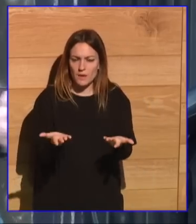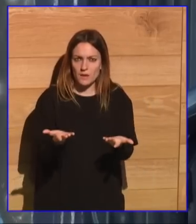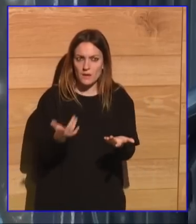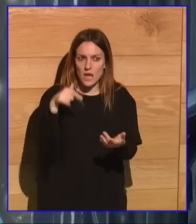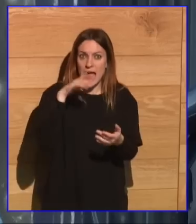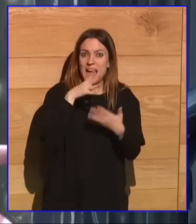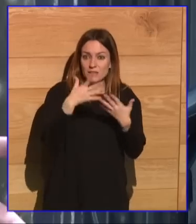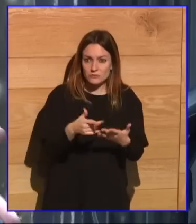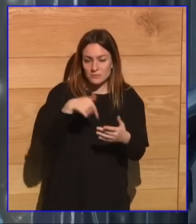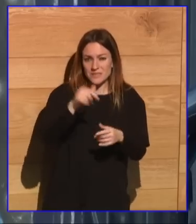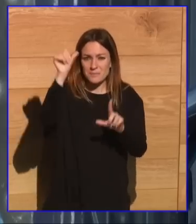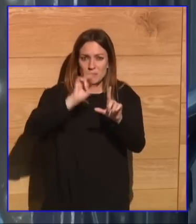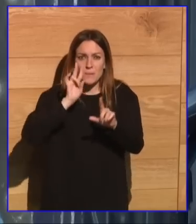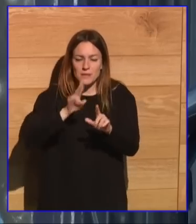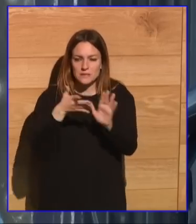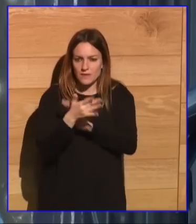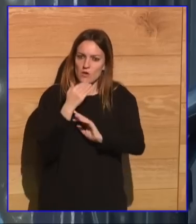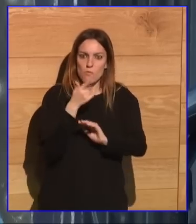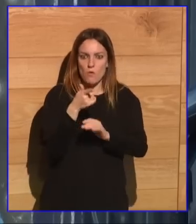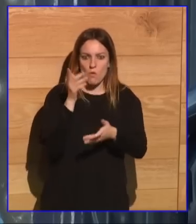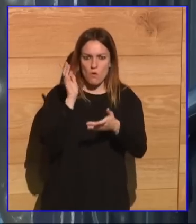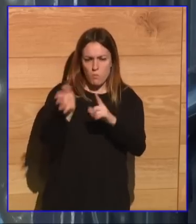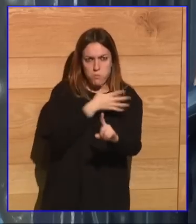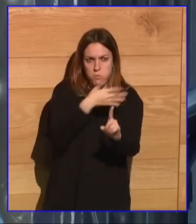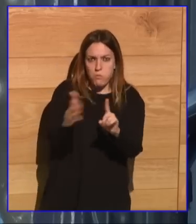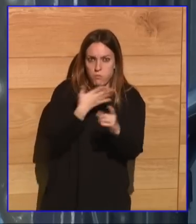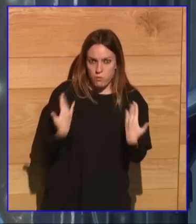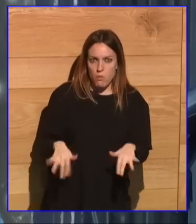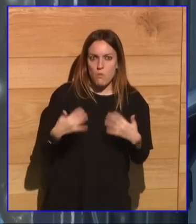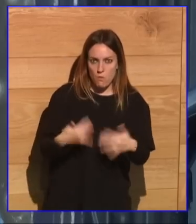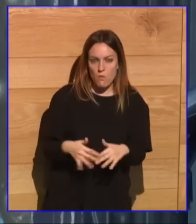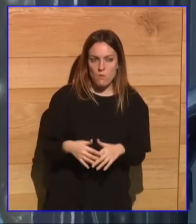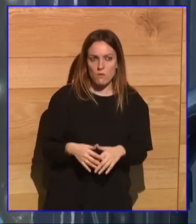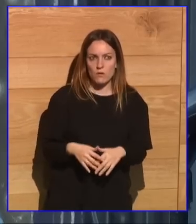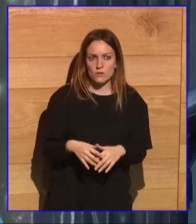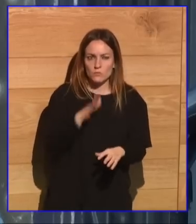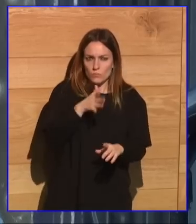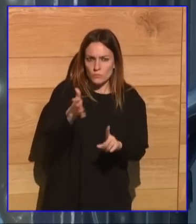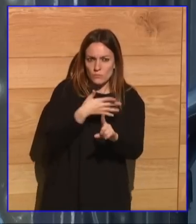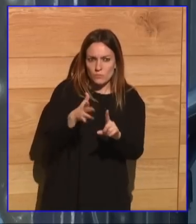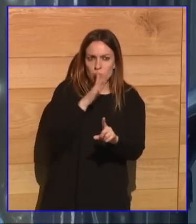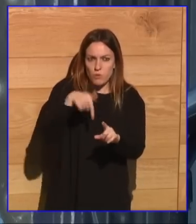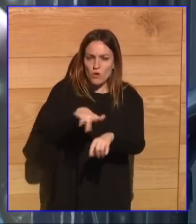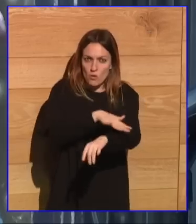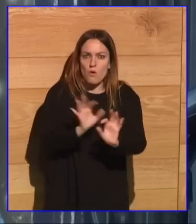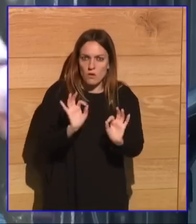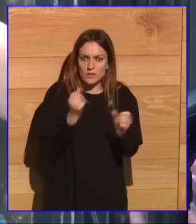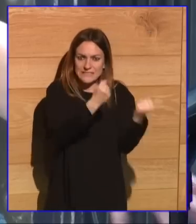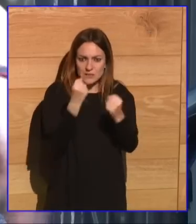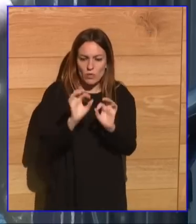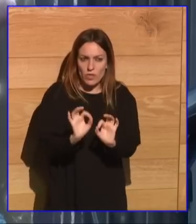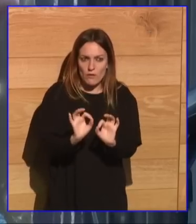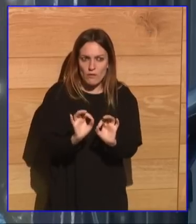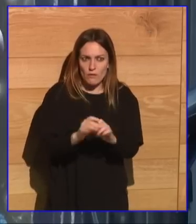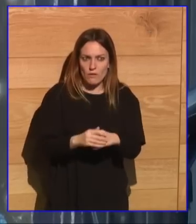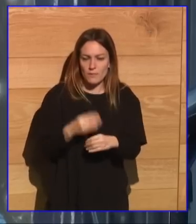esa película y dices, es que lo están torturando. Esta persona está siendo masacrada por esa institución. De la misma forma que te vuelves a